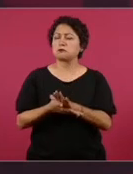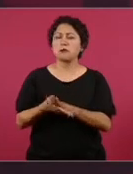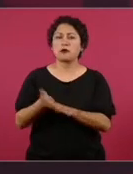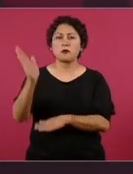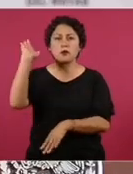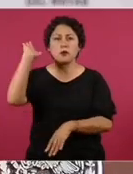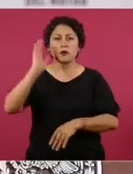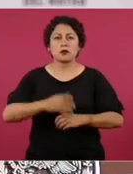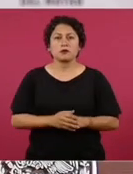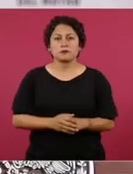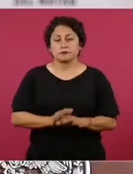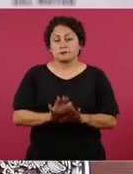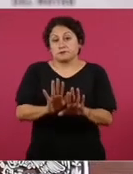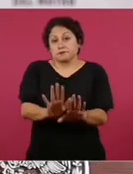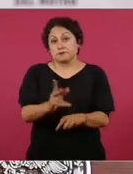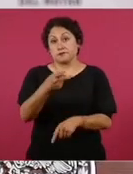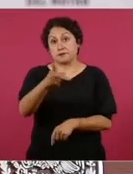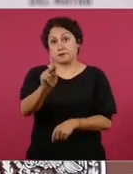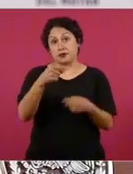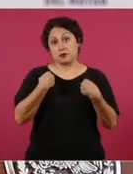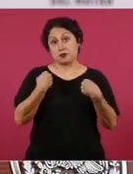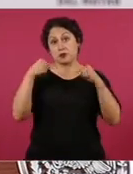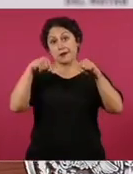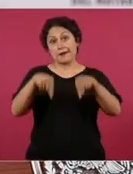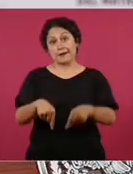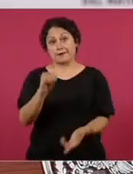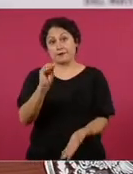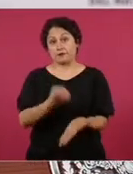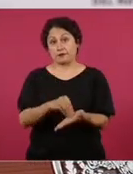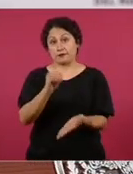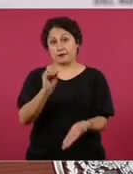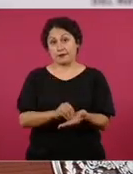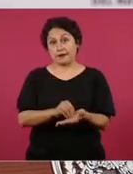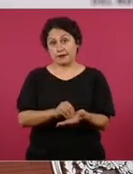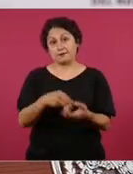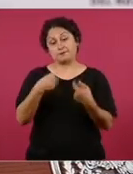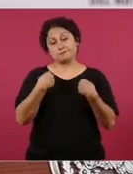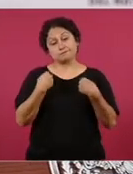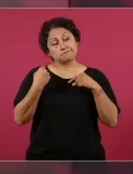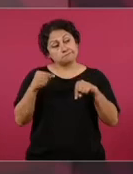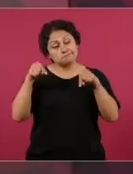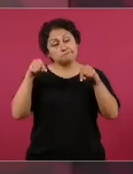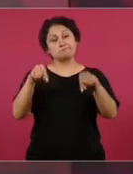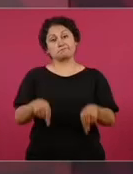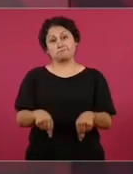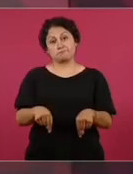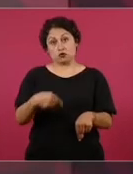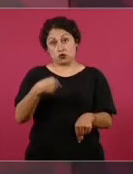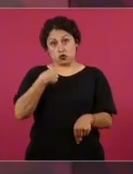Pero mientras yo esté aquí, como presidente, no puedo